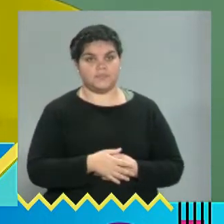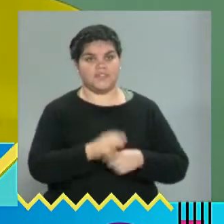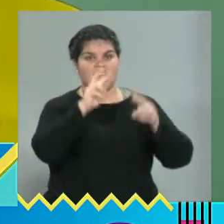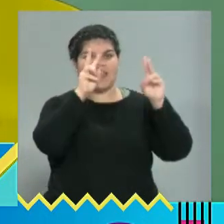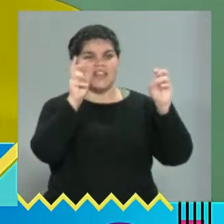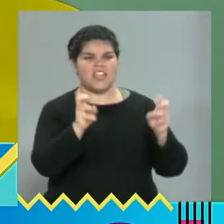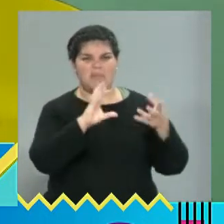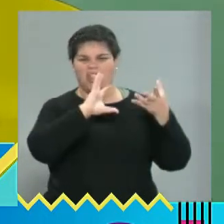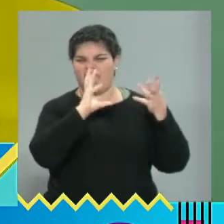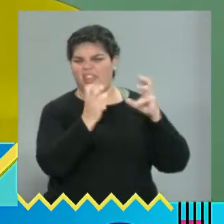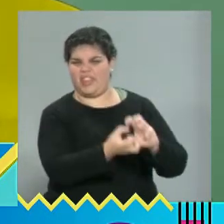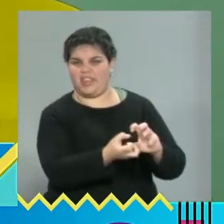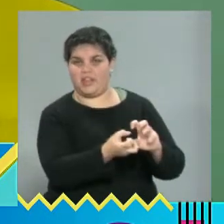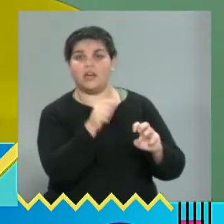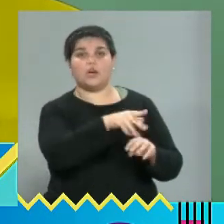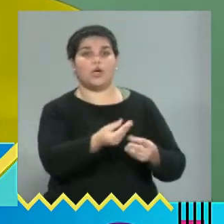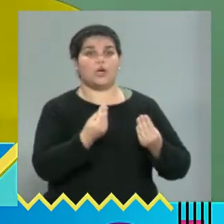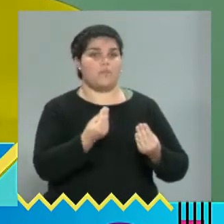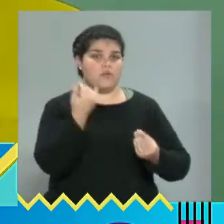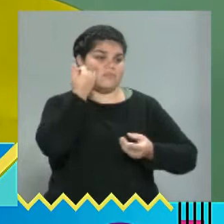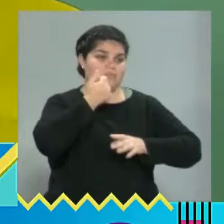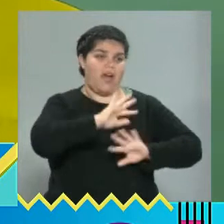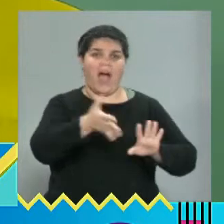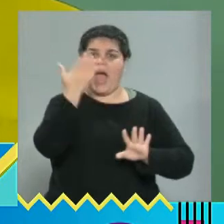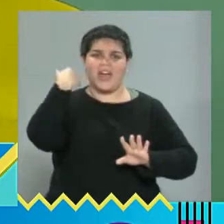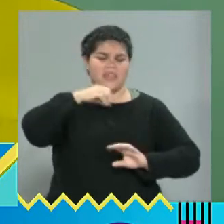daño, me parece que lo peor pasó.